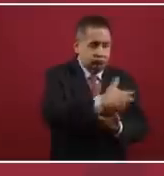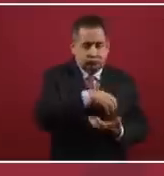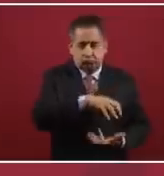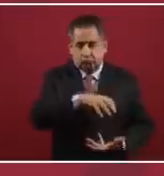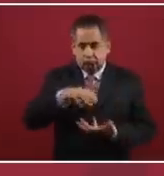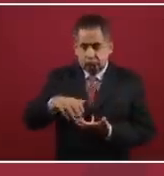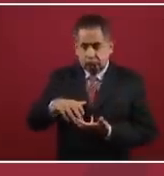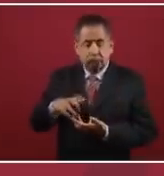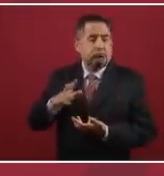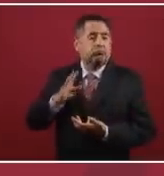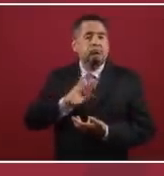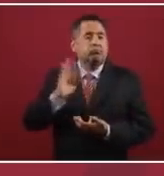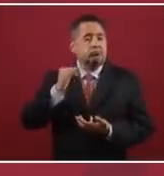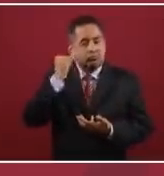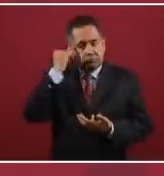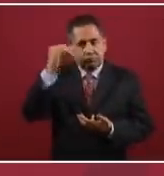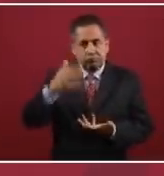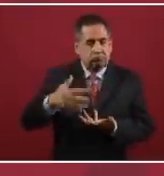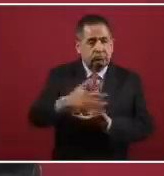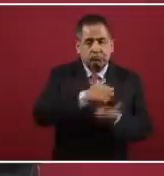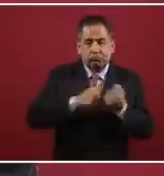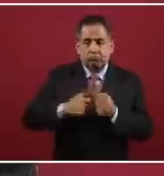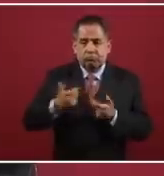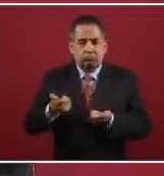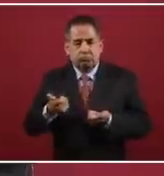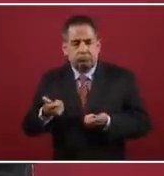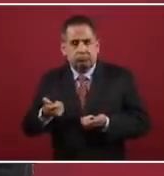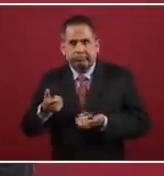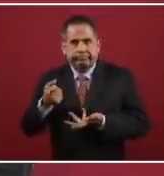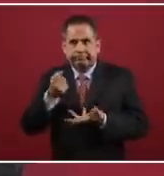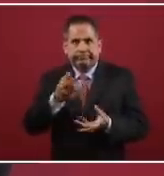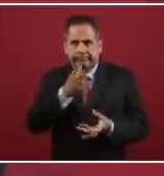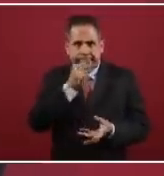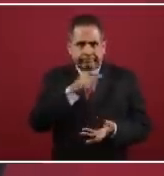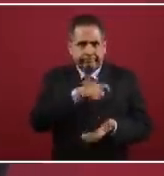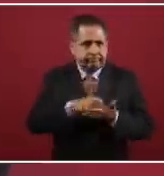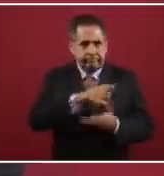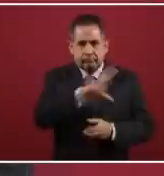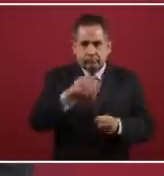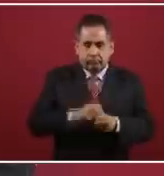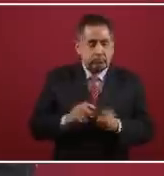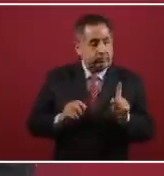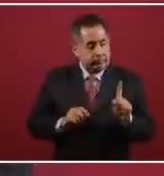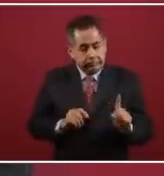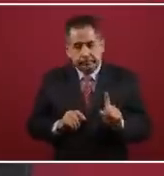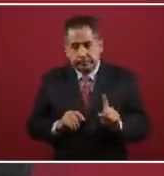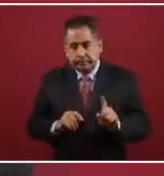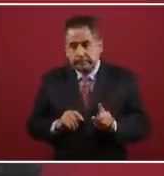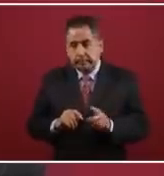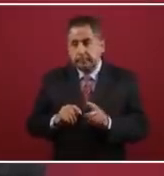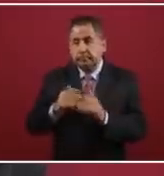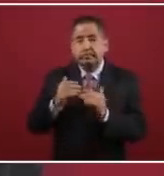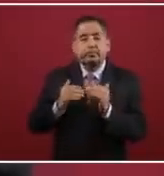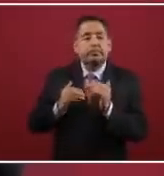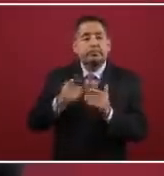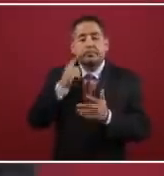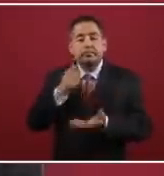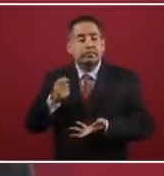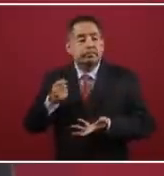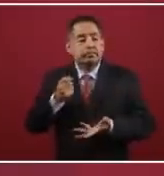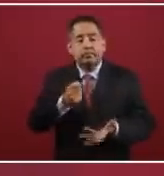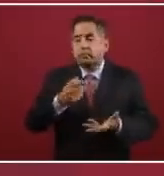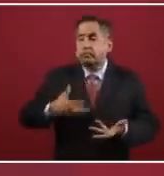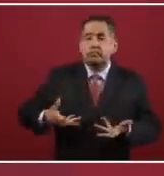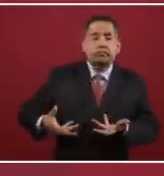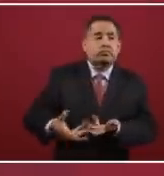lo hiciéramos, no hay presupuesto que lo aguante. Y el presupuesto, para que lo pudiera aguantar, el